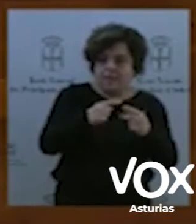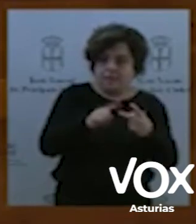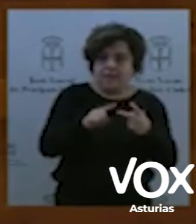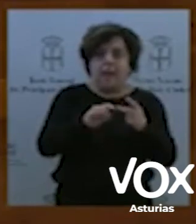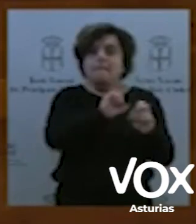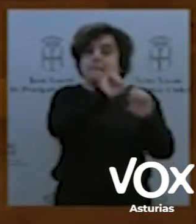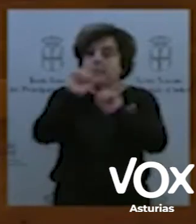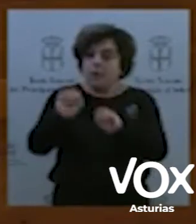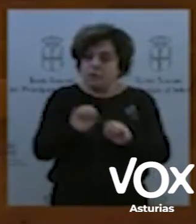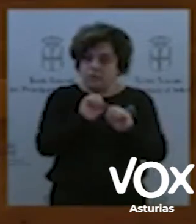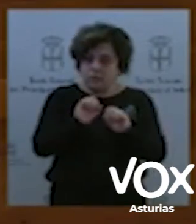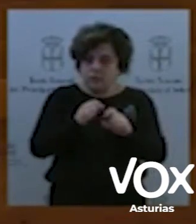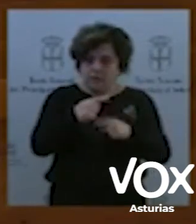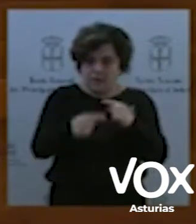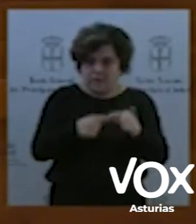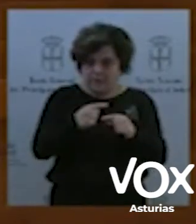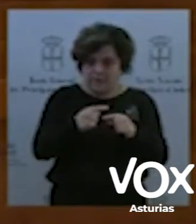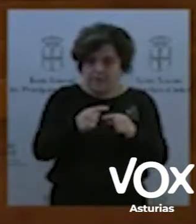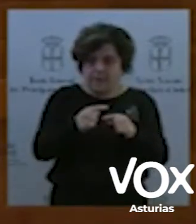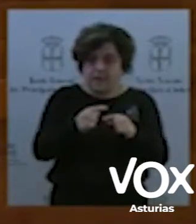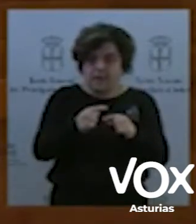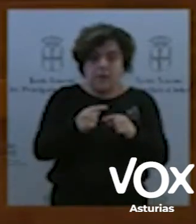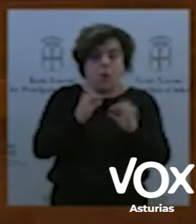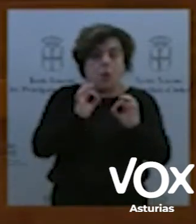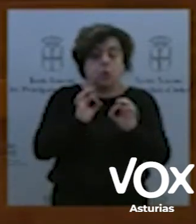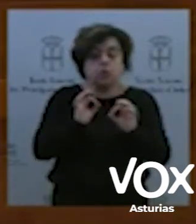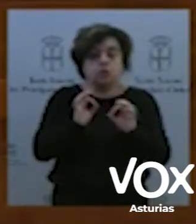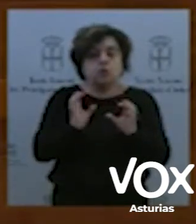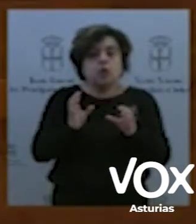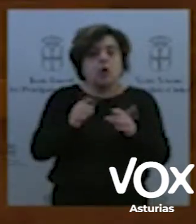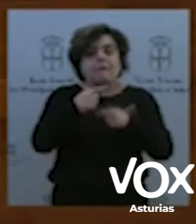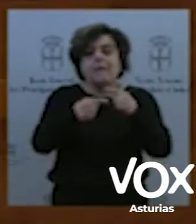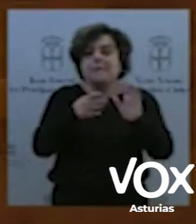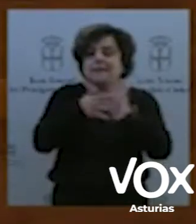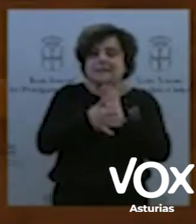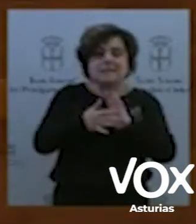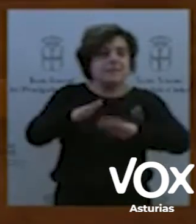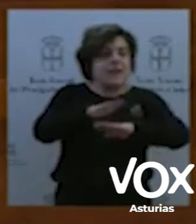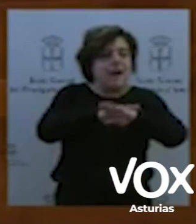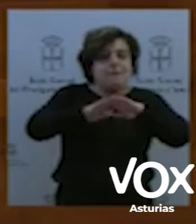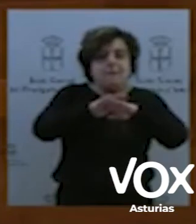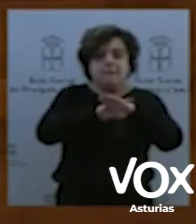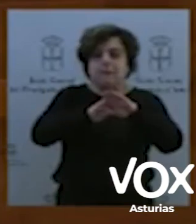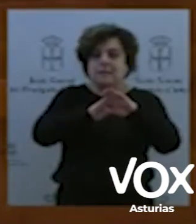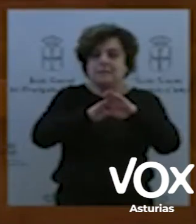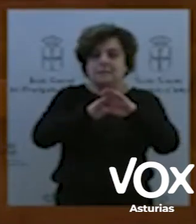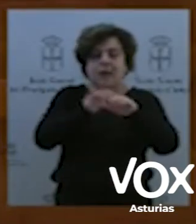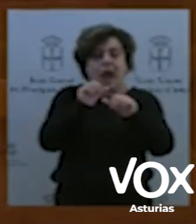núcleo principal sobre el que debe apoyarse la recuperación del equilibrio demográfico y que será el